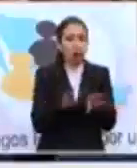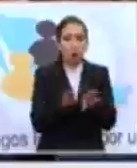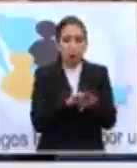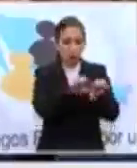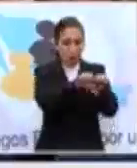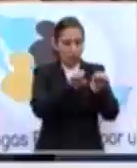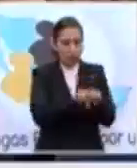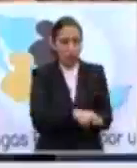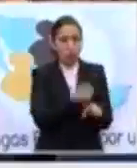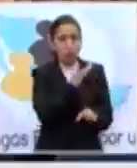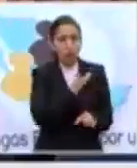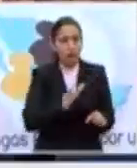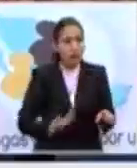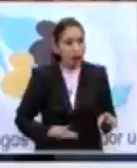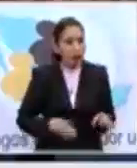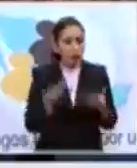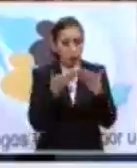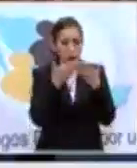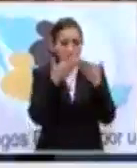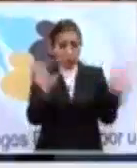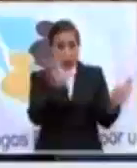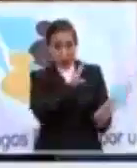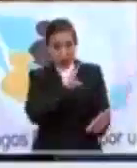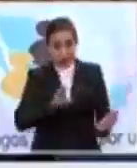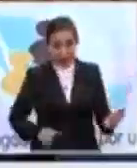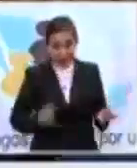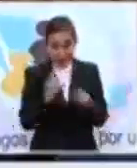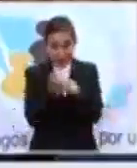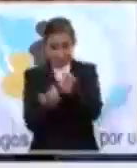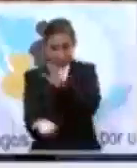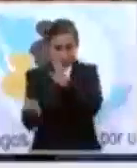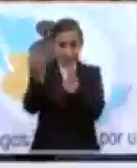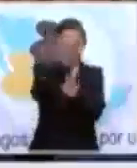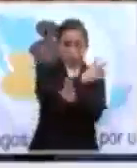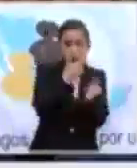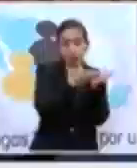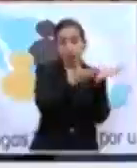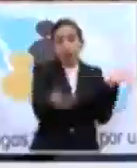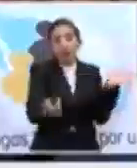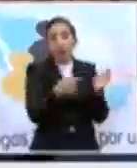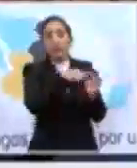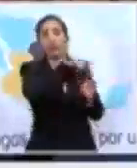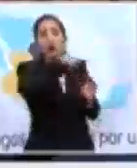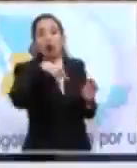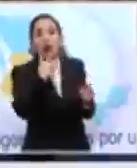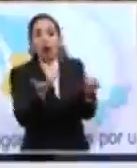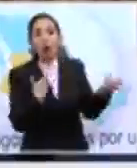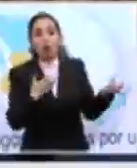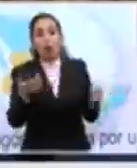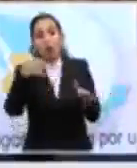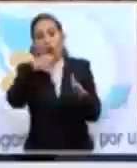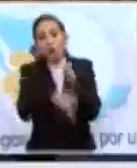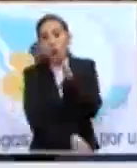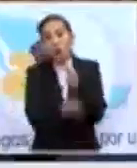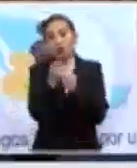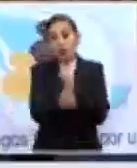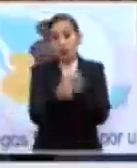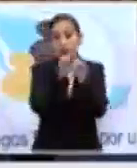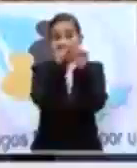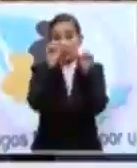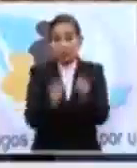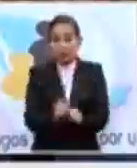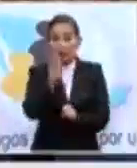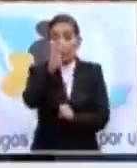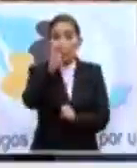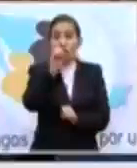Peña Nieto no abrió en campaña y en los primeros años esto realmente a una acción de fondo. El sistema